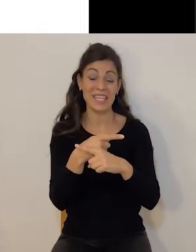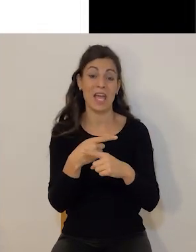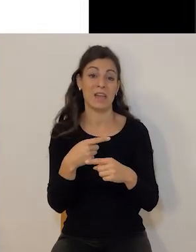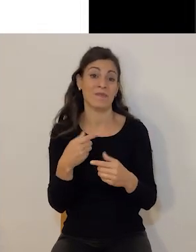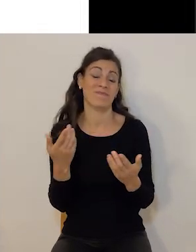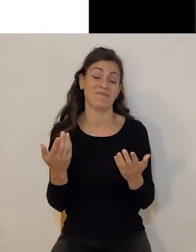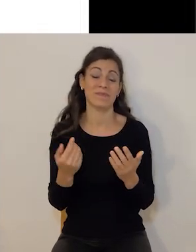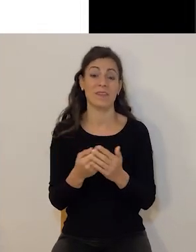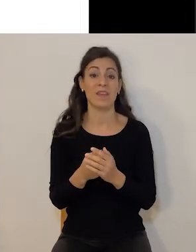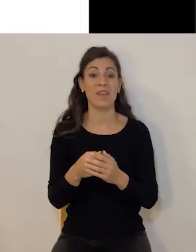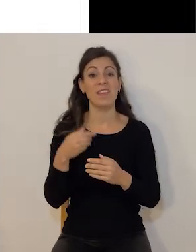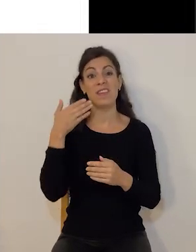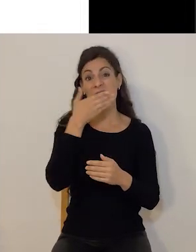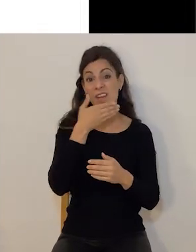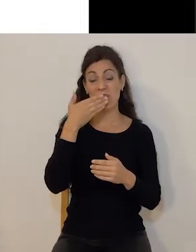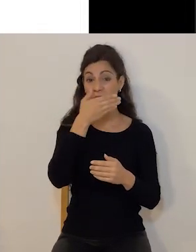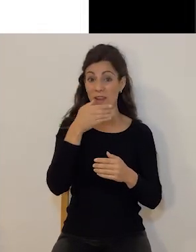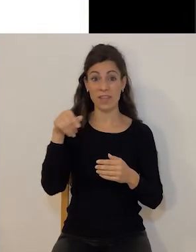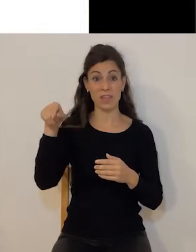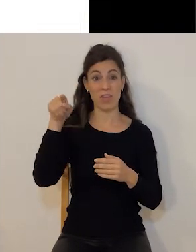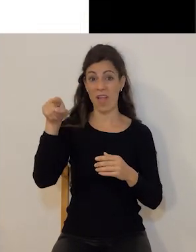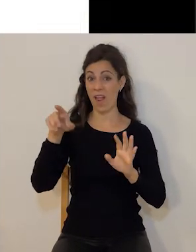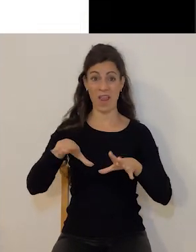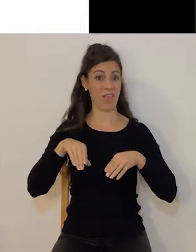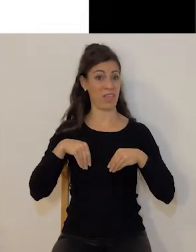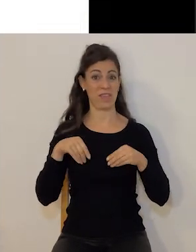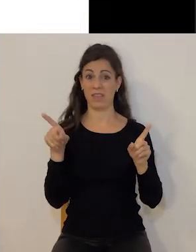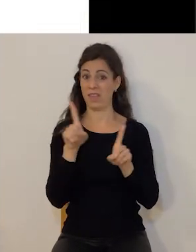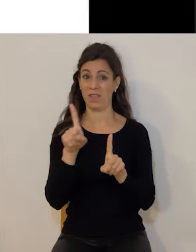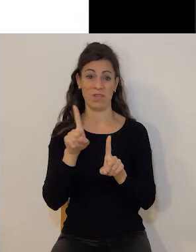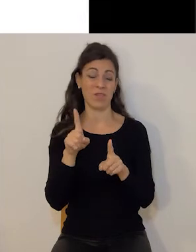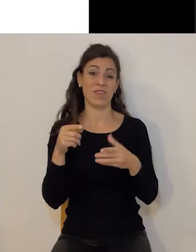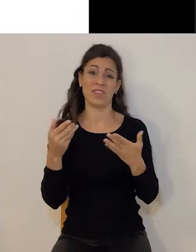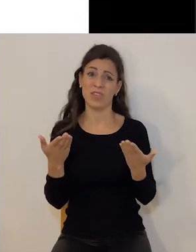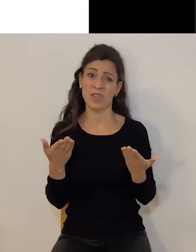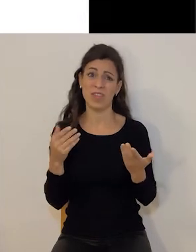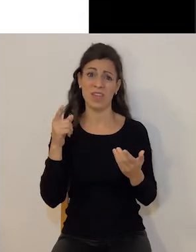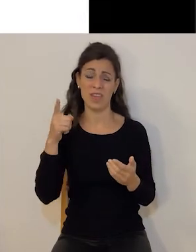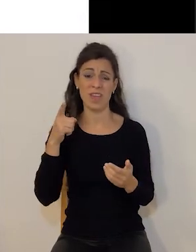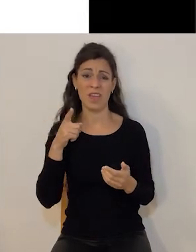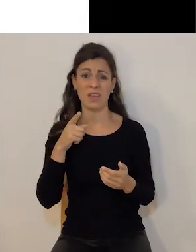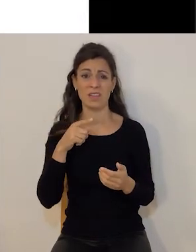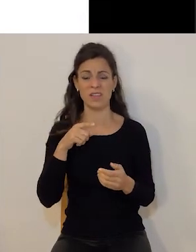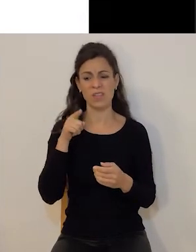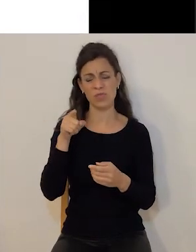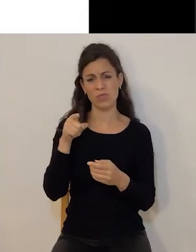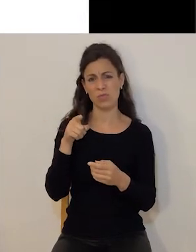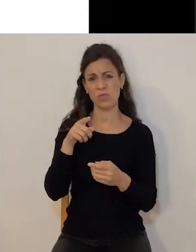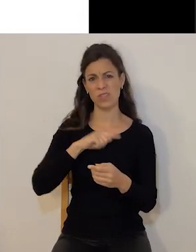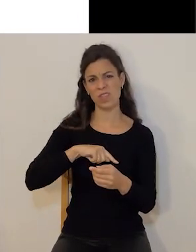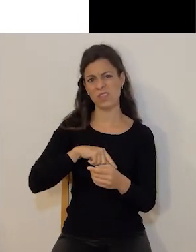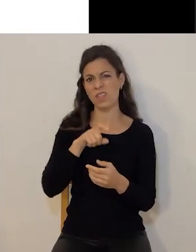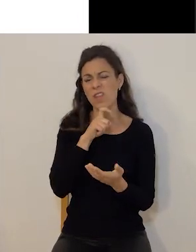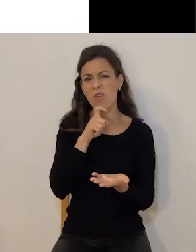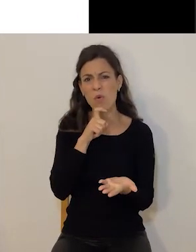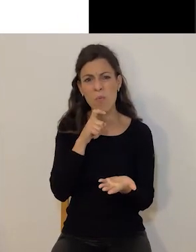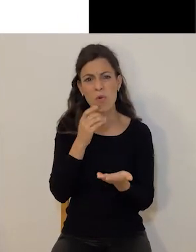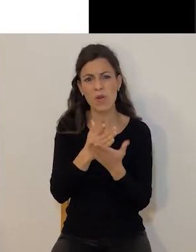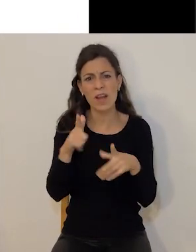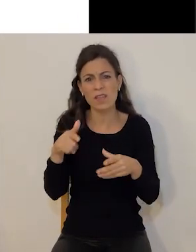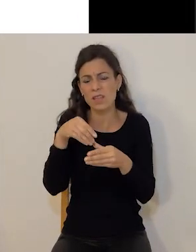No lo admiten en el colegio. Entonces ¿cómo estás en clase? ¿Cómo se siente?